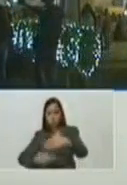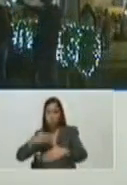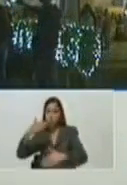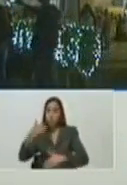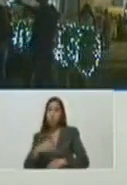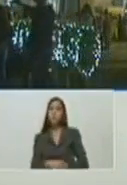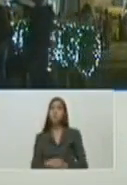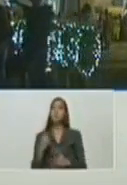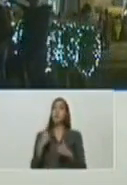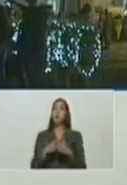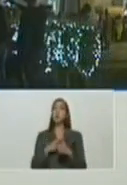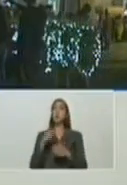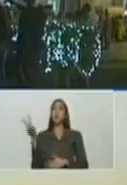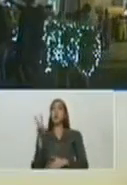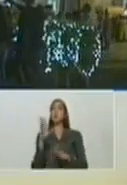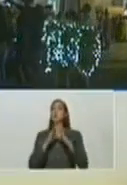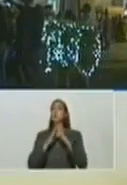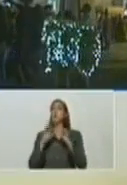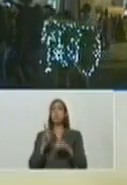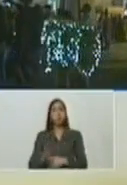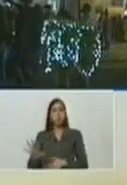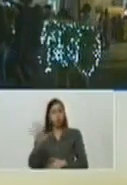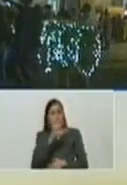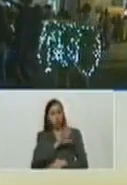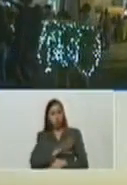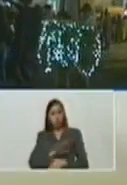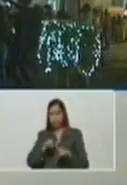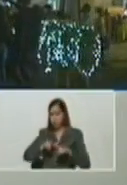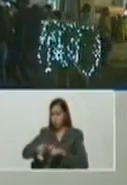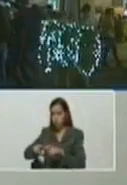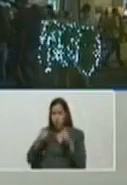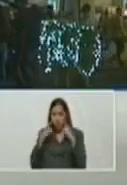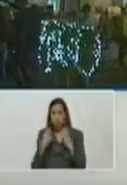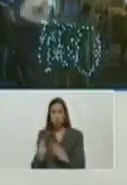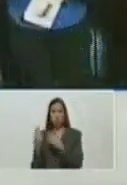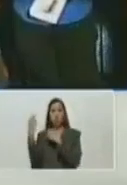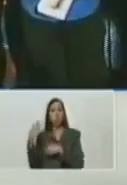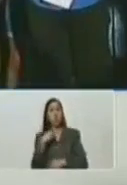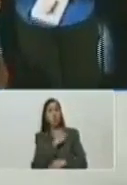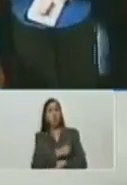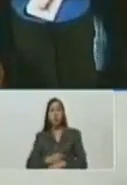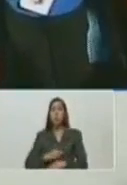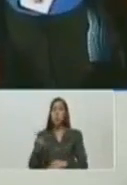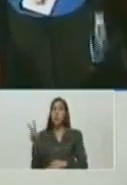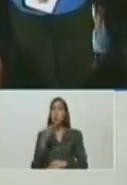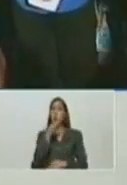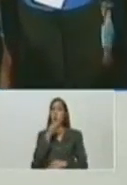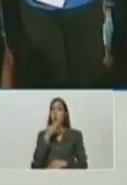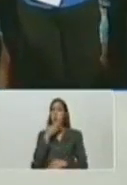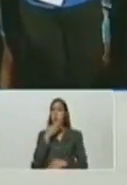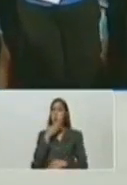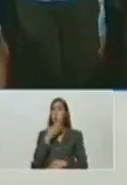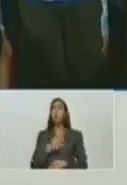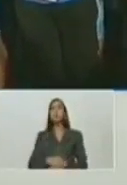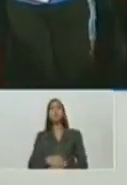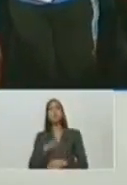que Venezuela toda, en espacios como este, la misión Venezuela Bella, a través de su órgano superior,